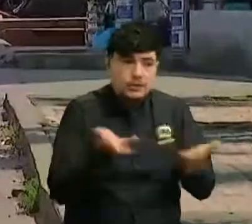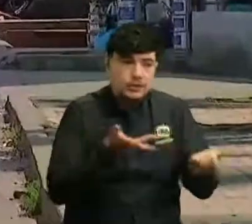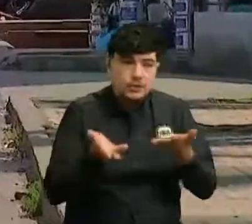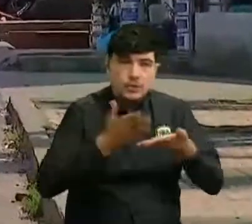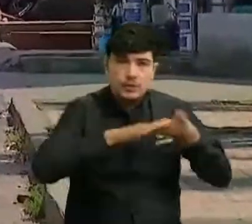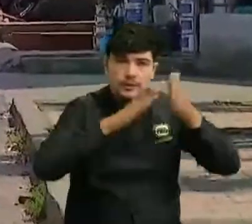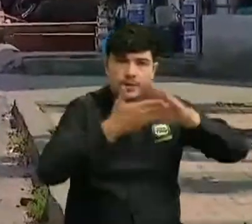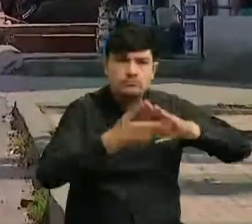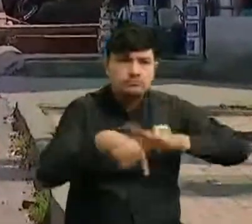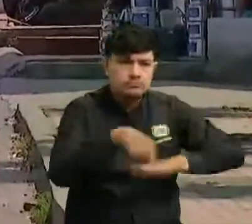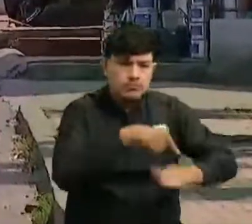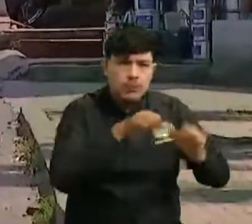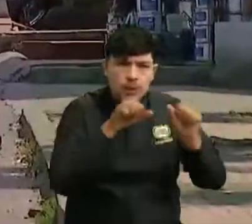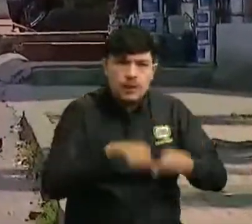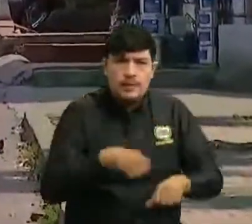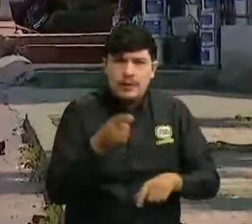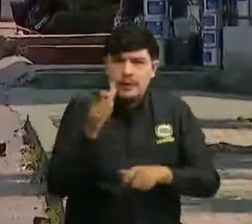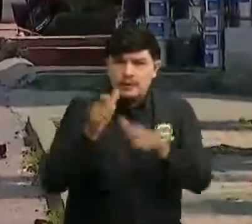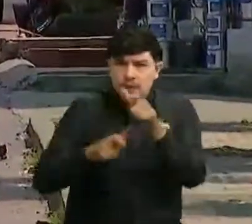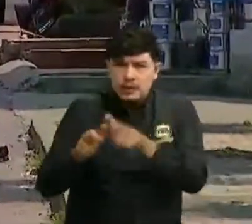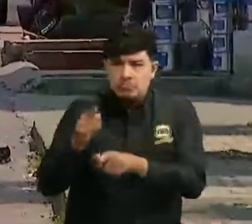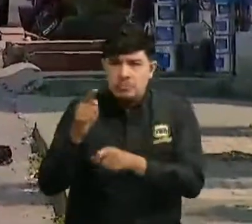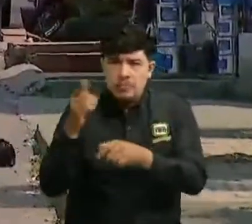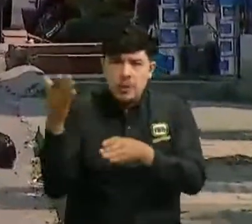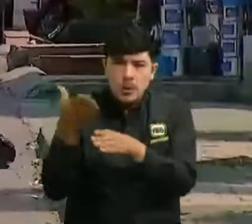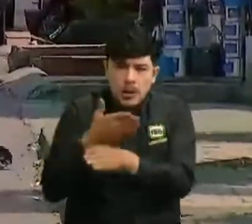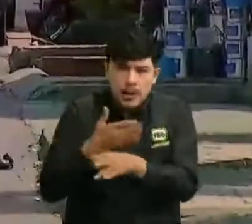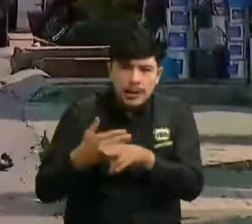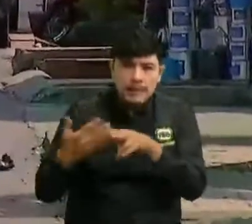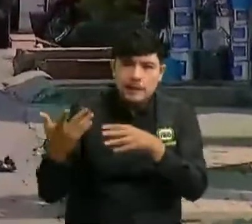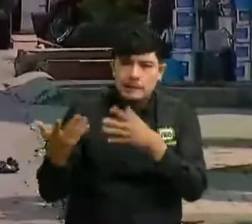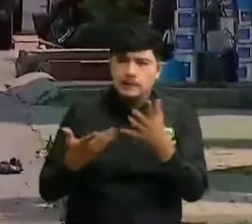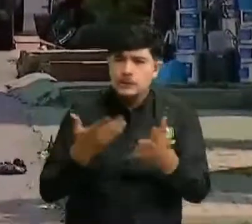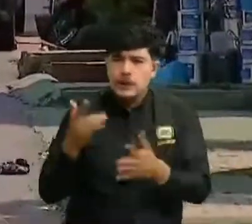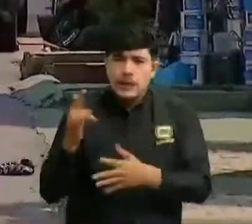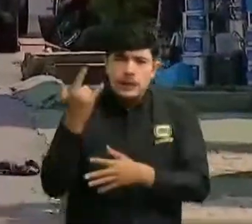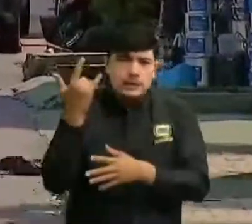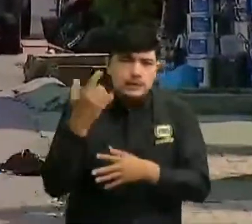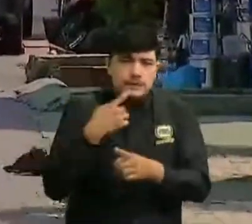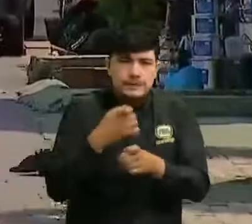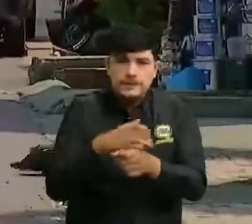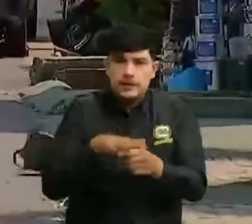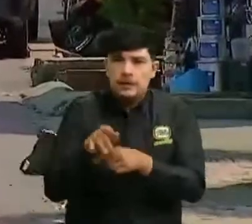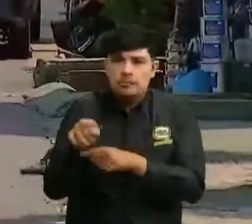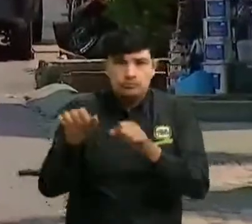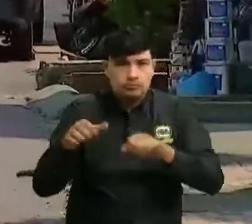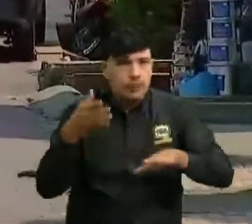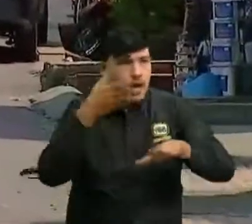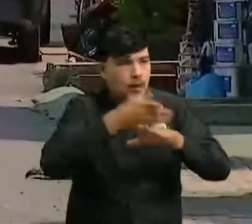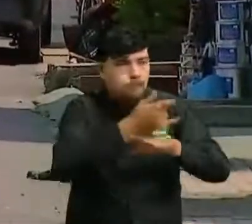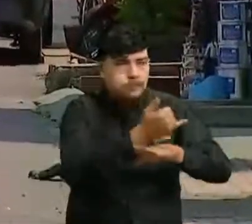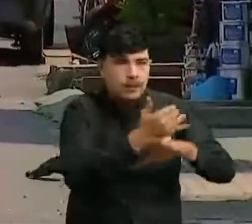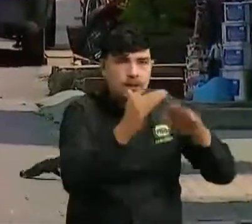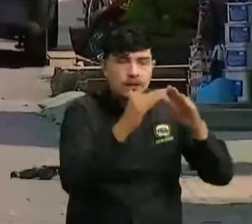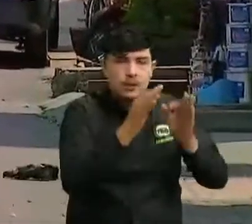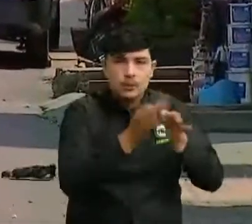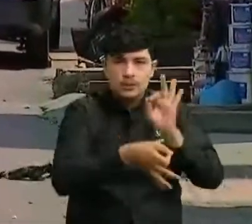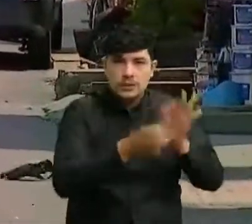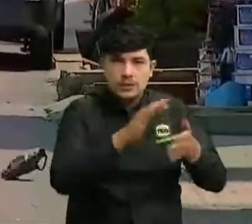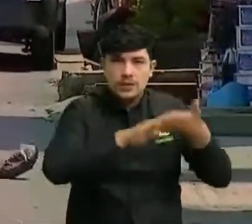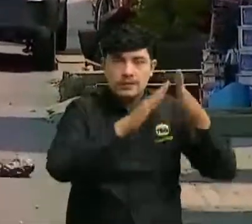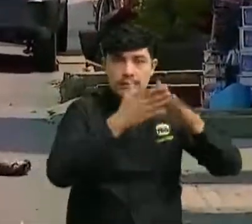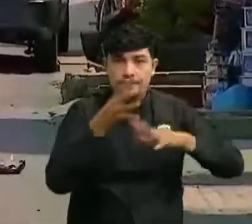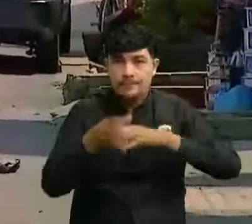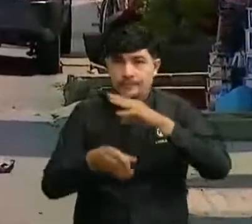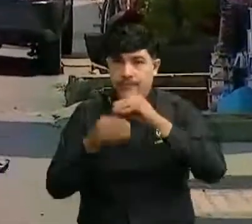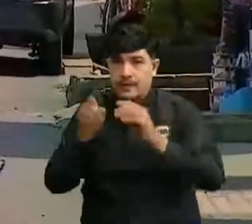requieren una orientación o quieren solucionar sus inconvenientes. Ahí tienen la Casa de Justicia y Paz. Tenemos el CIAD de la Libertad, que también fue una